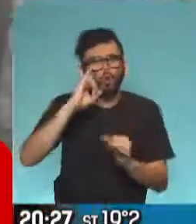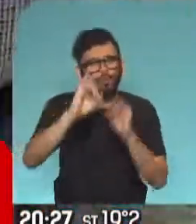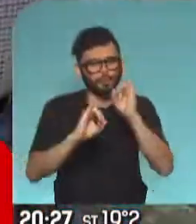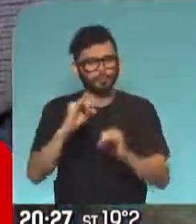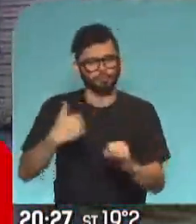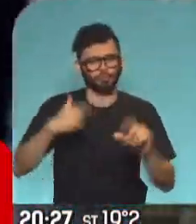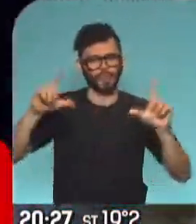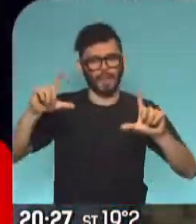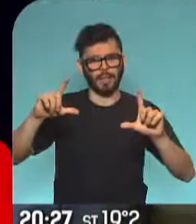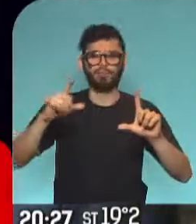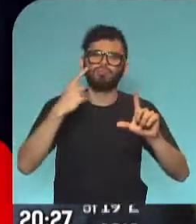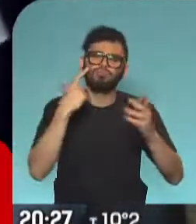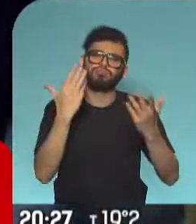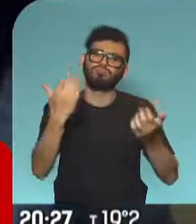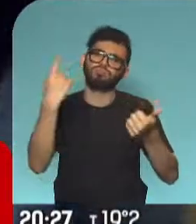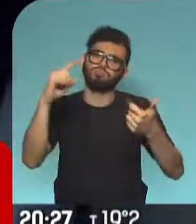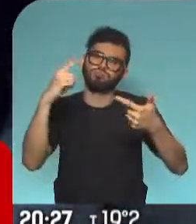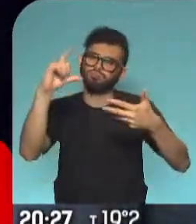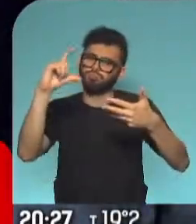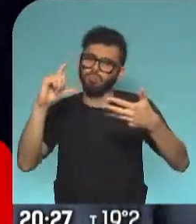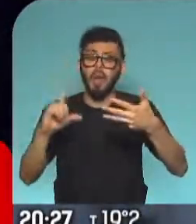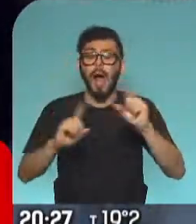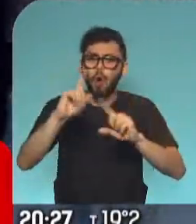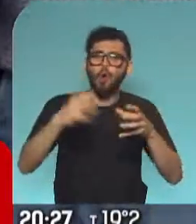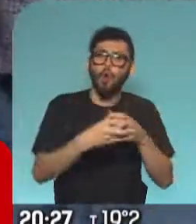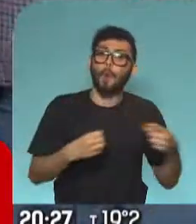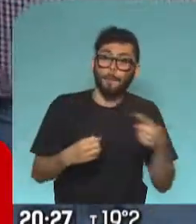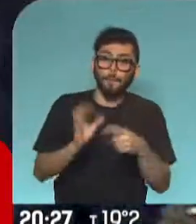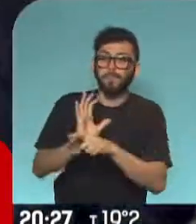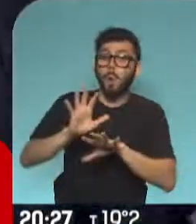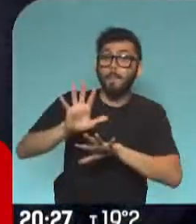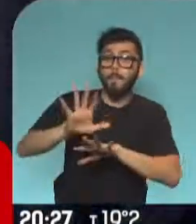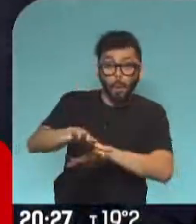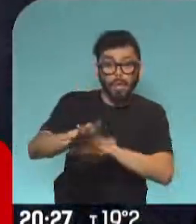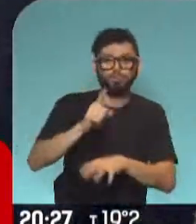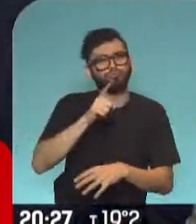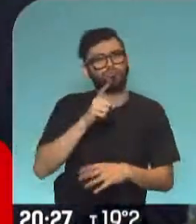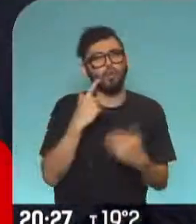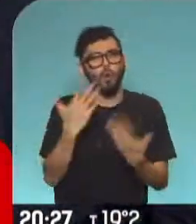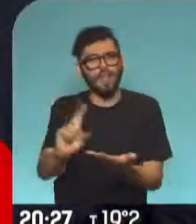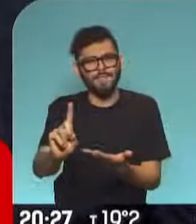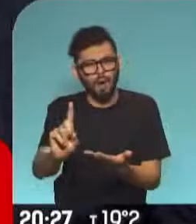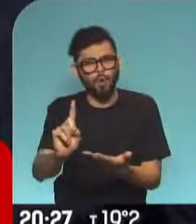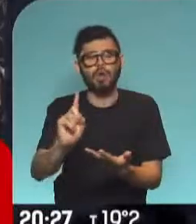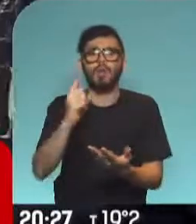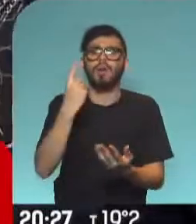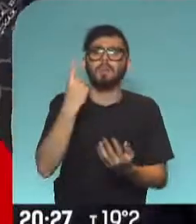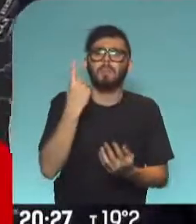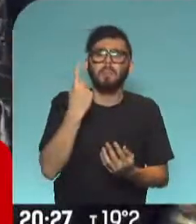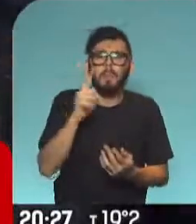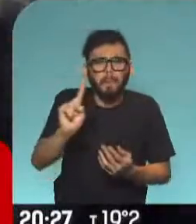oposición como incluso desde la oposición había algún mensaje contra la movilización pero en ningún momento contra la